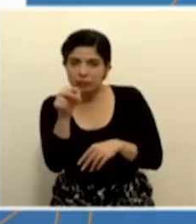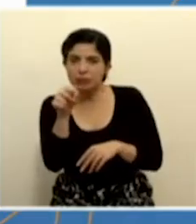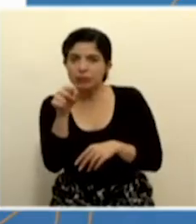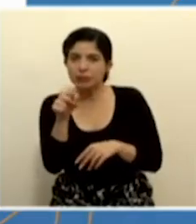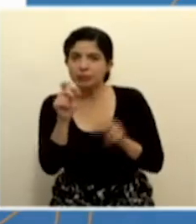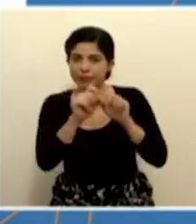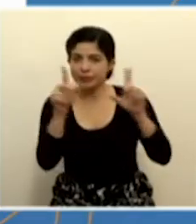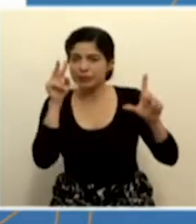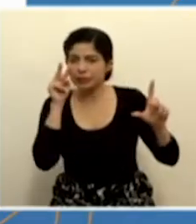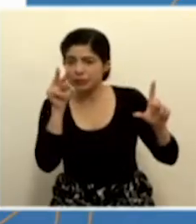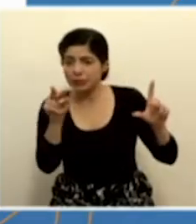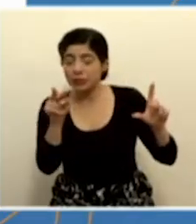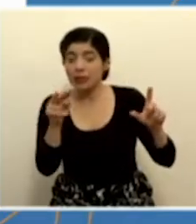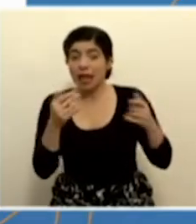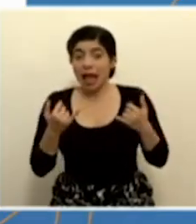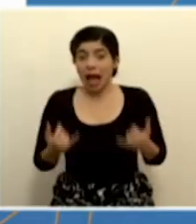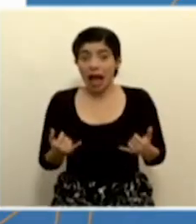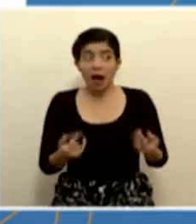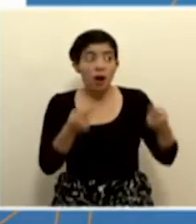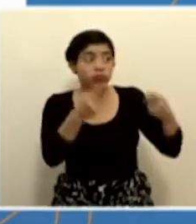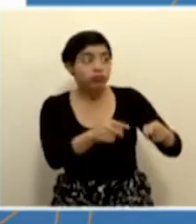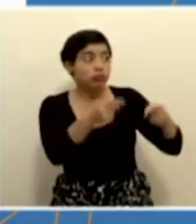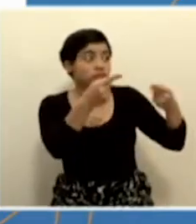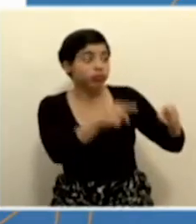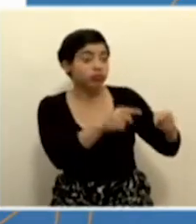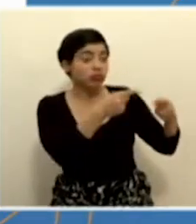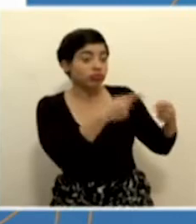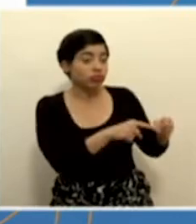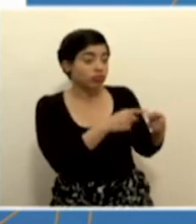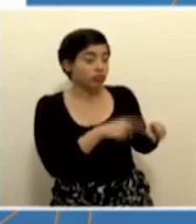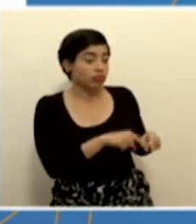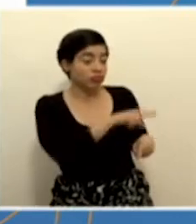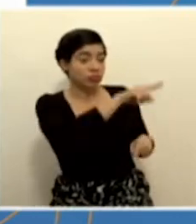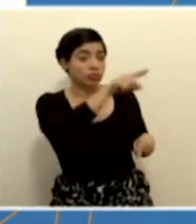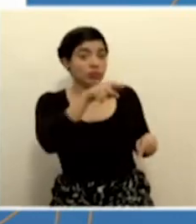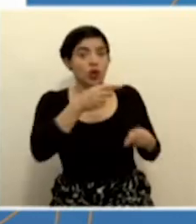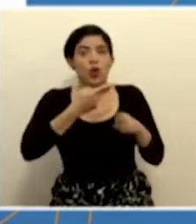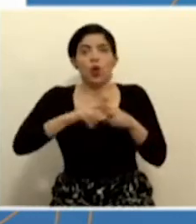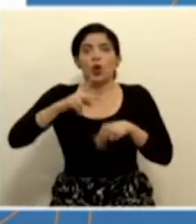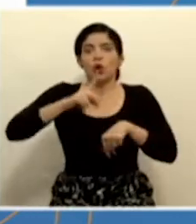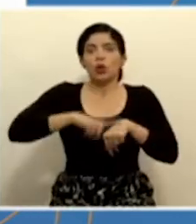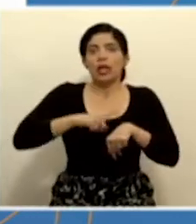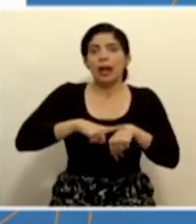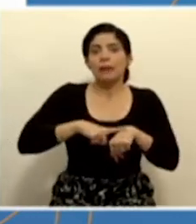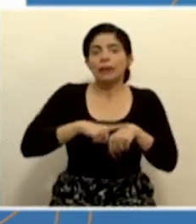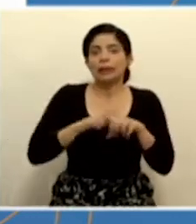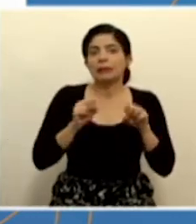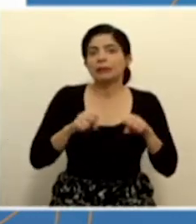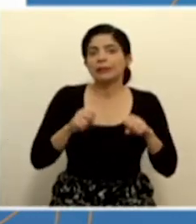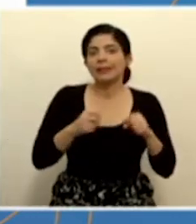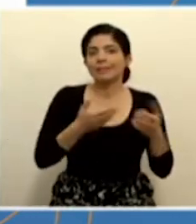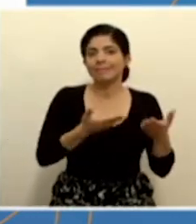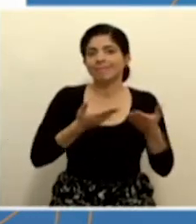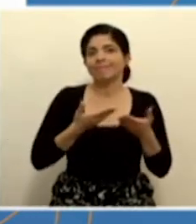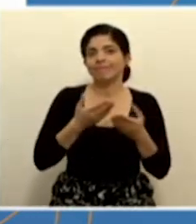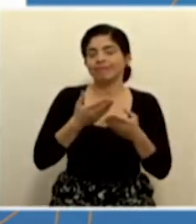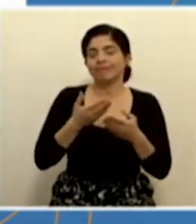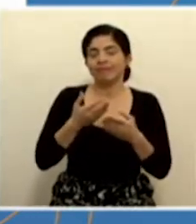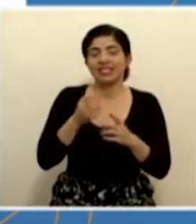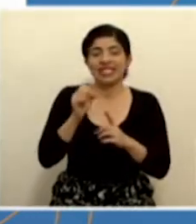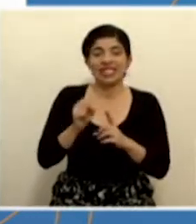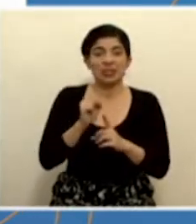efecto de lo que está ocurriendo en este momento nos puede llegar a llevar en un corto plazo a tener una situación de prácticamente